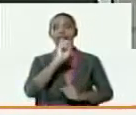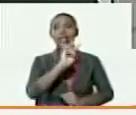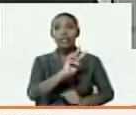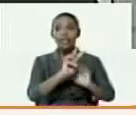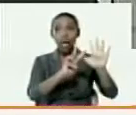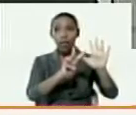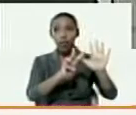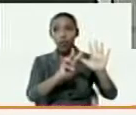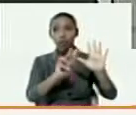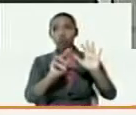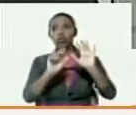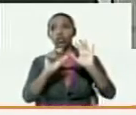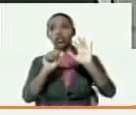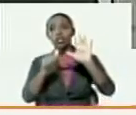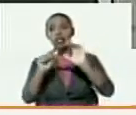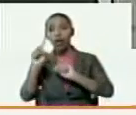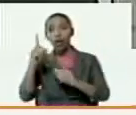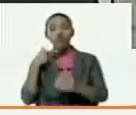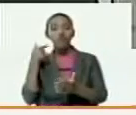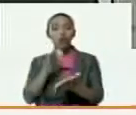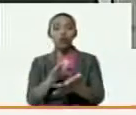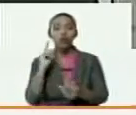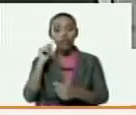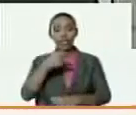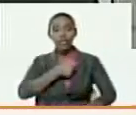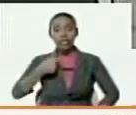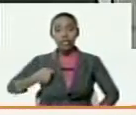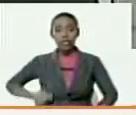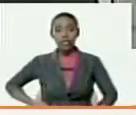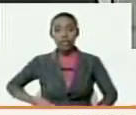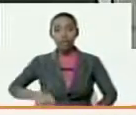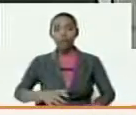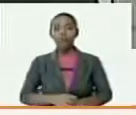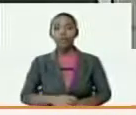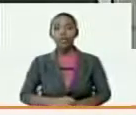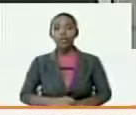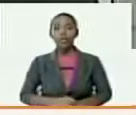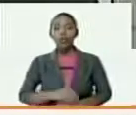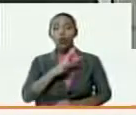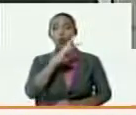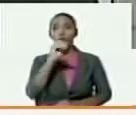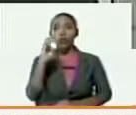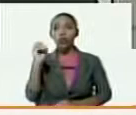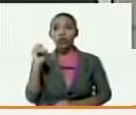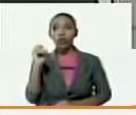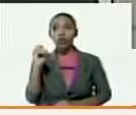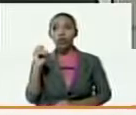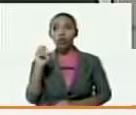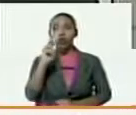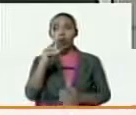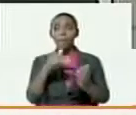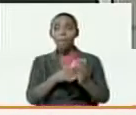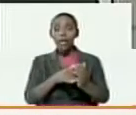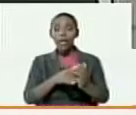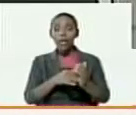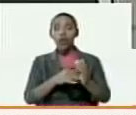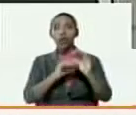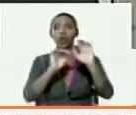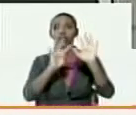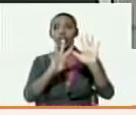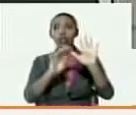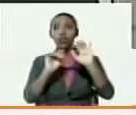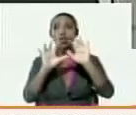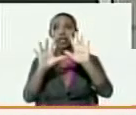estos casos han sido en china y el 400 pero en 2000 918 en